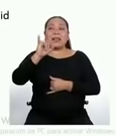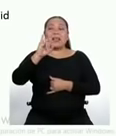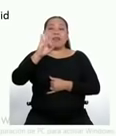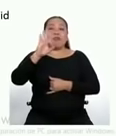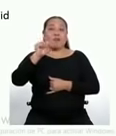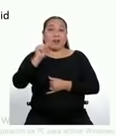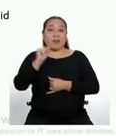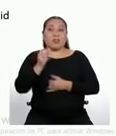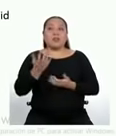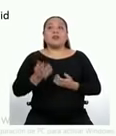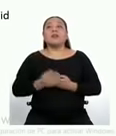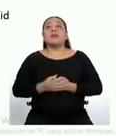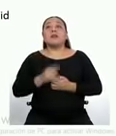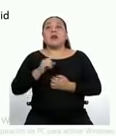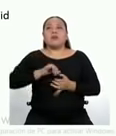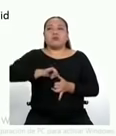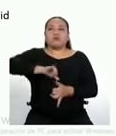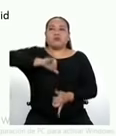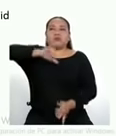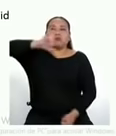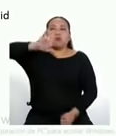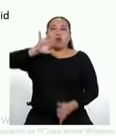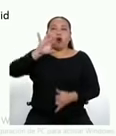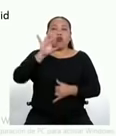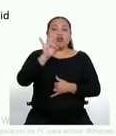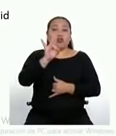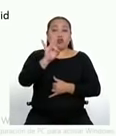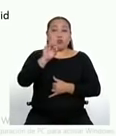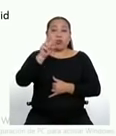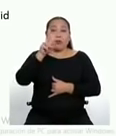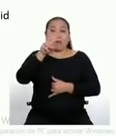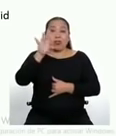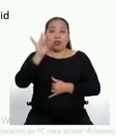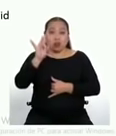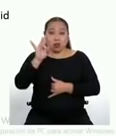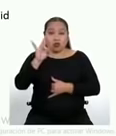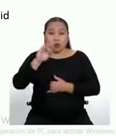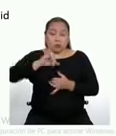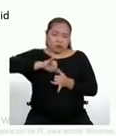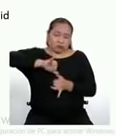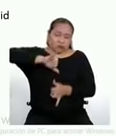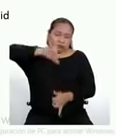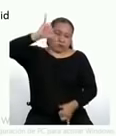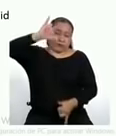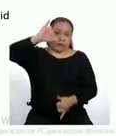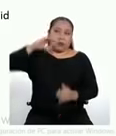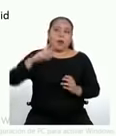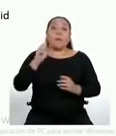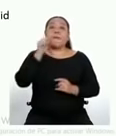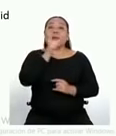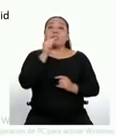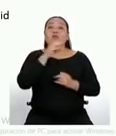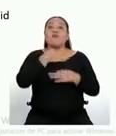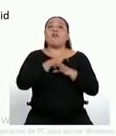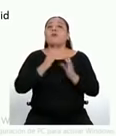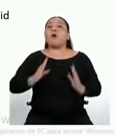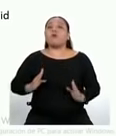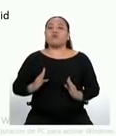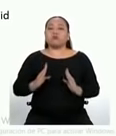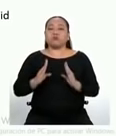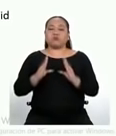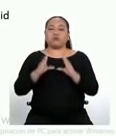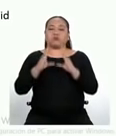mide 828 metros, tiene también una disposición triangular. Y eso responde a que la forma triangular nos va a